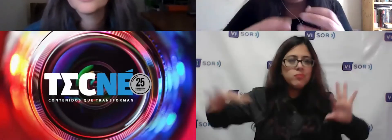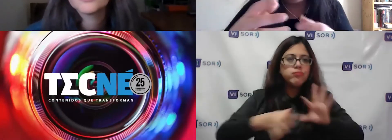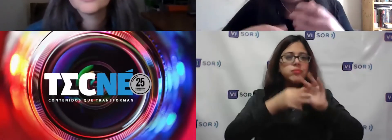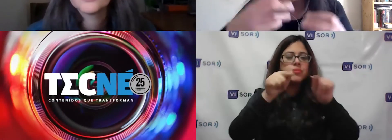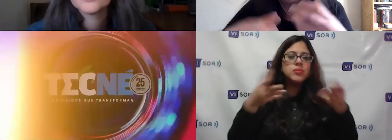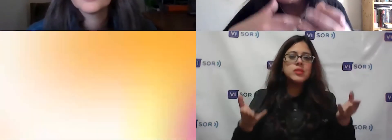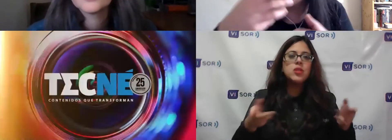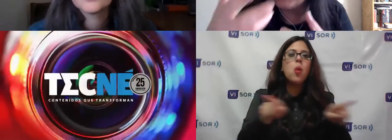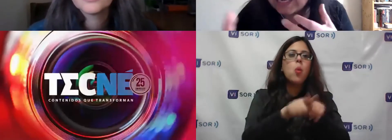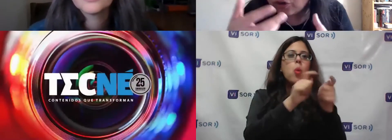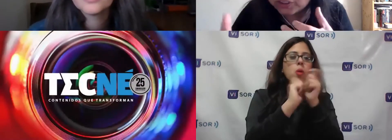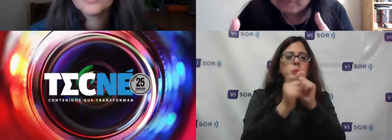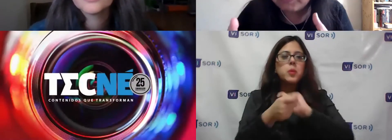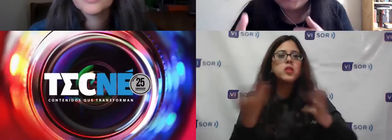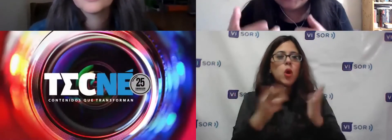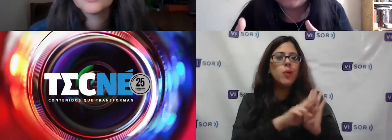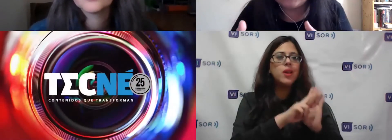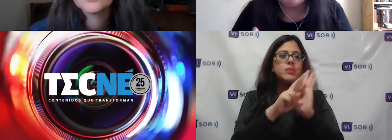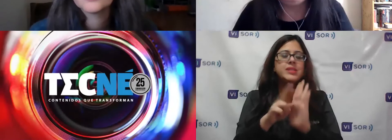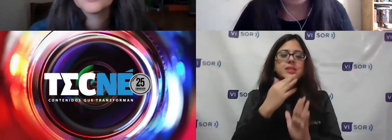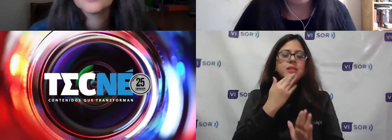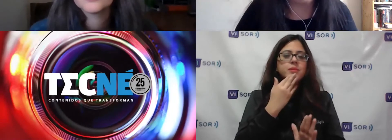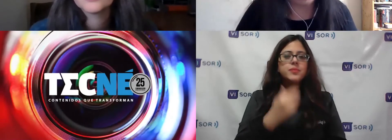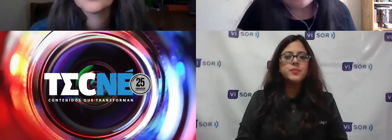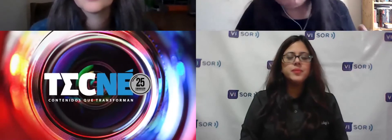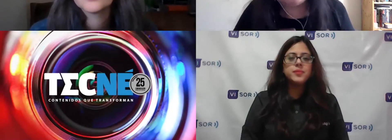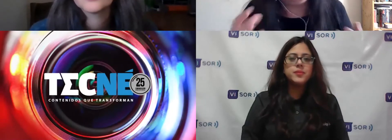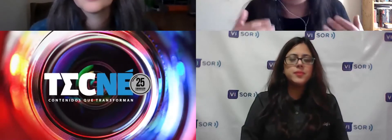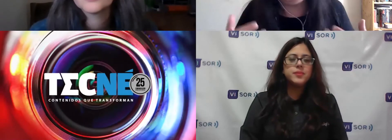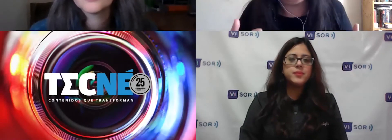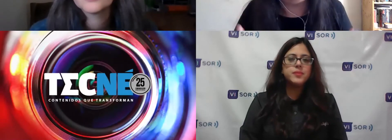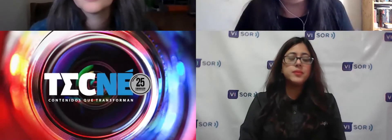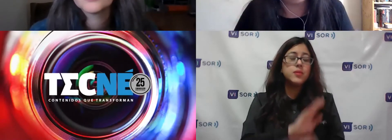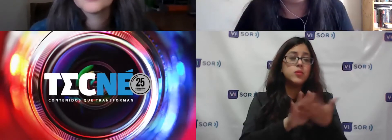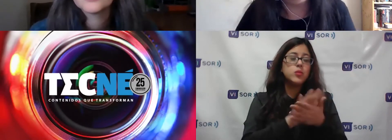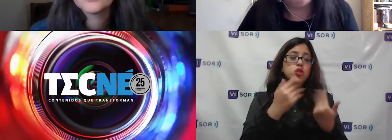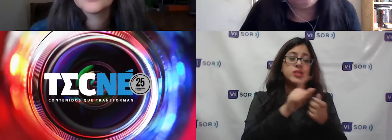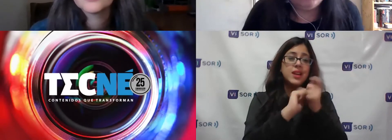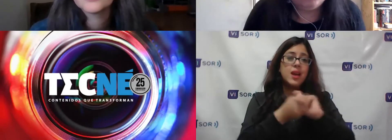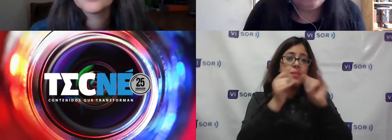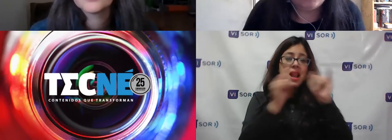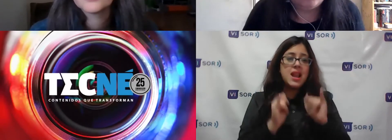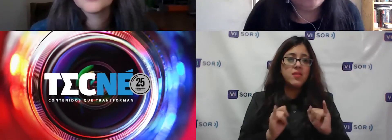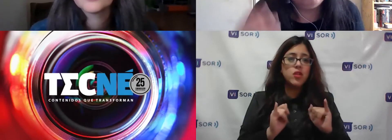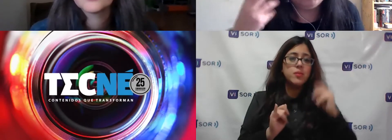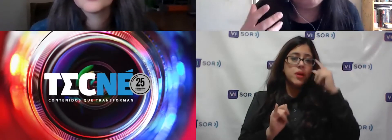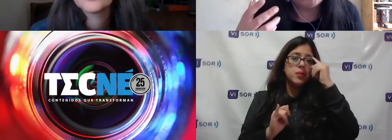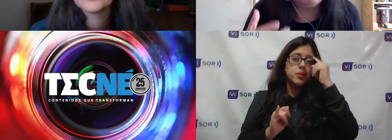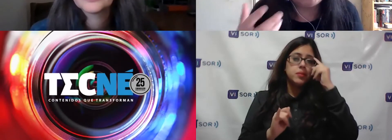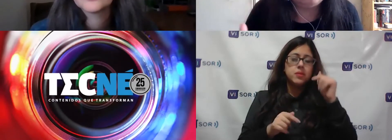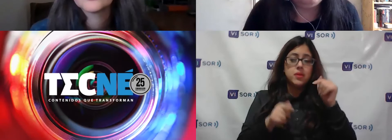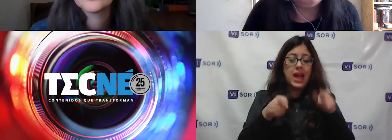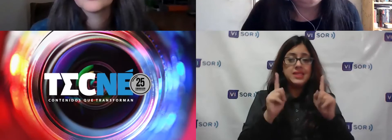cambiando la manera de representar lo tal vez en general si ya cambia radicalmente la forma creo que hay que creo que